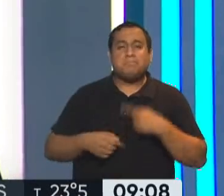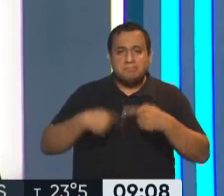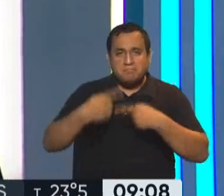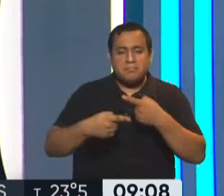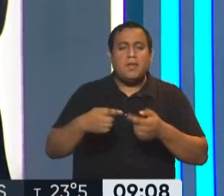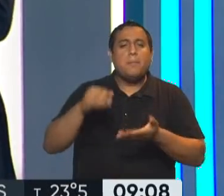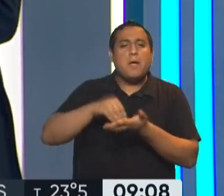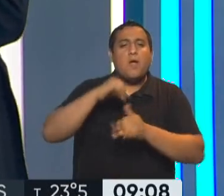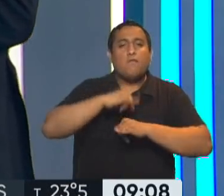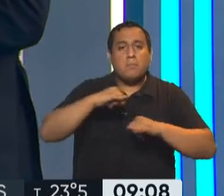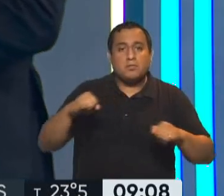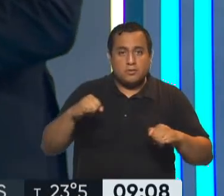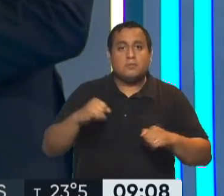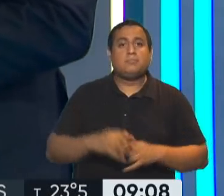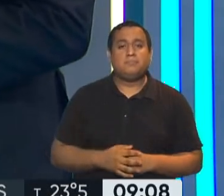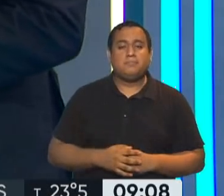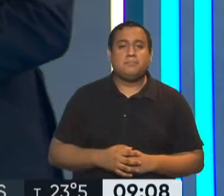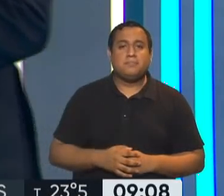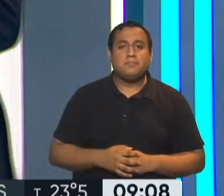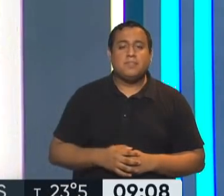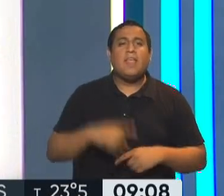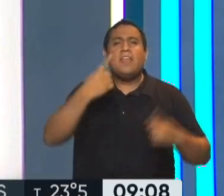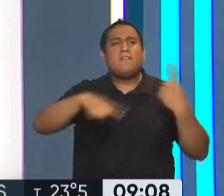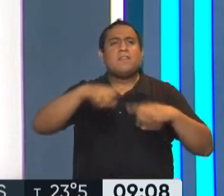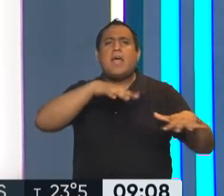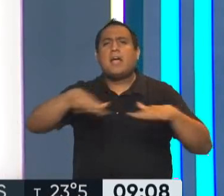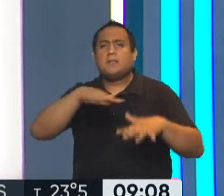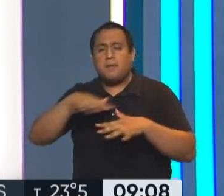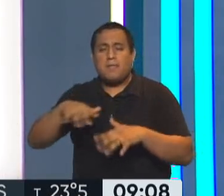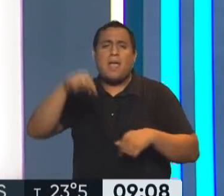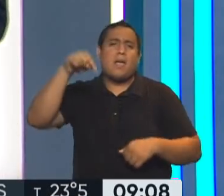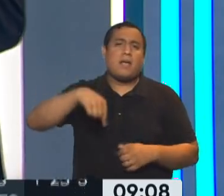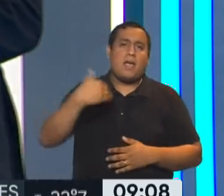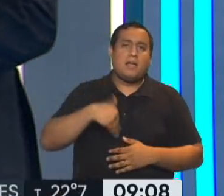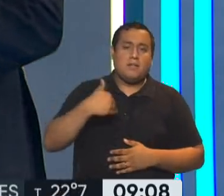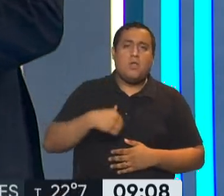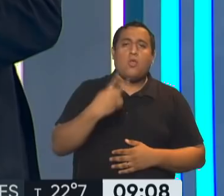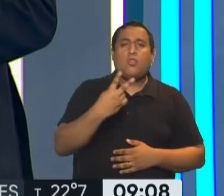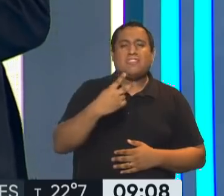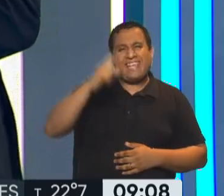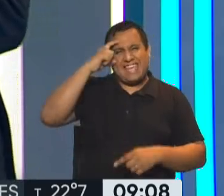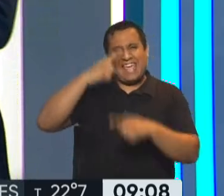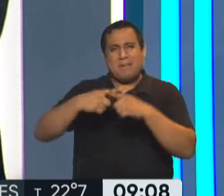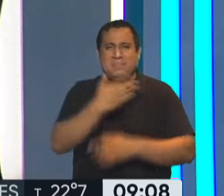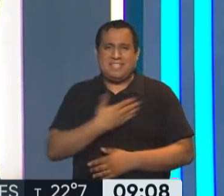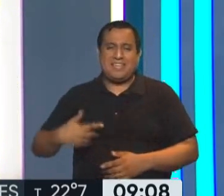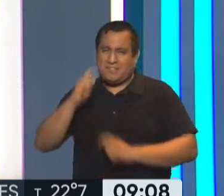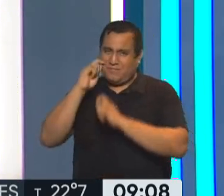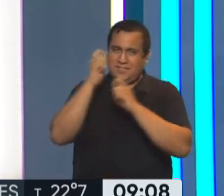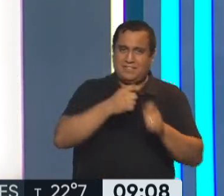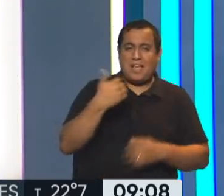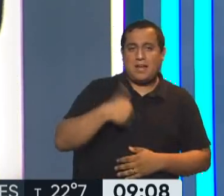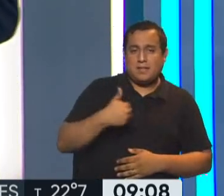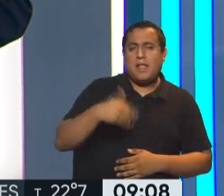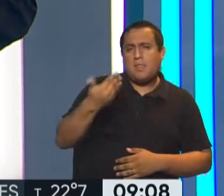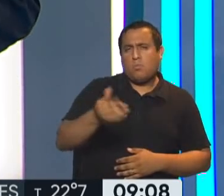Con toda la información, cubriendo cada una de las distintas actividades que están desarrollando aquí en nuestro país, dos expresidentes que están de visita en la Argentina en un